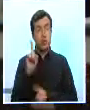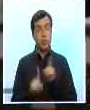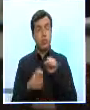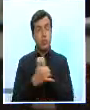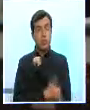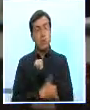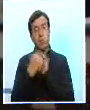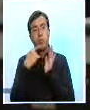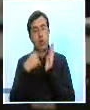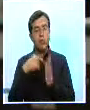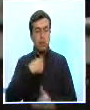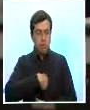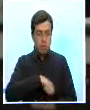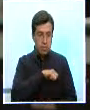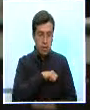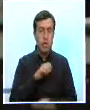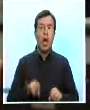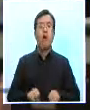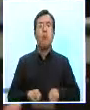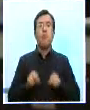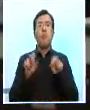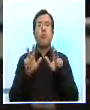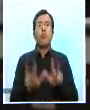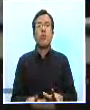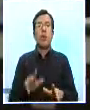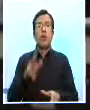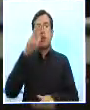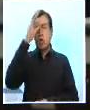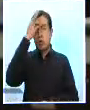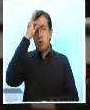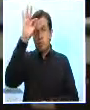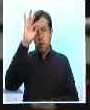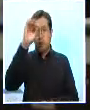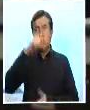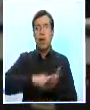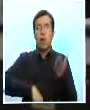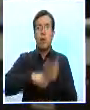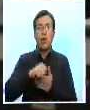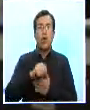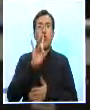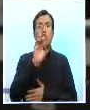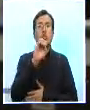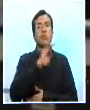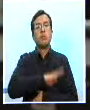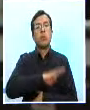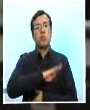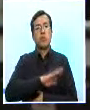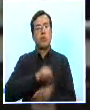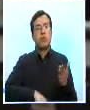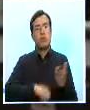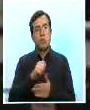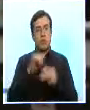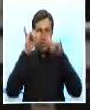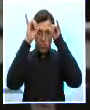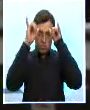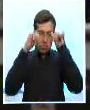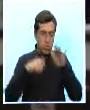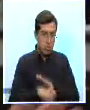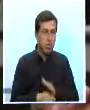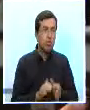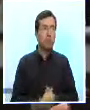a España Portugal y Francia en sólo 80 municipalidades tenía corridas de toros